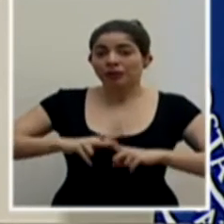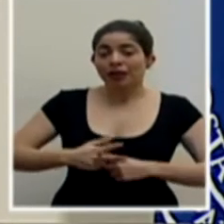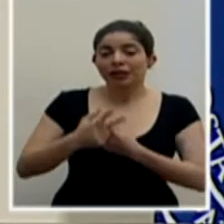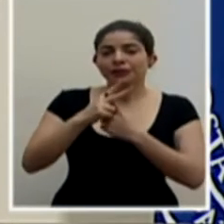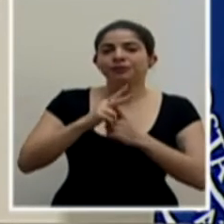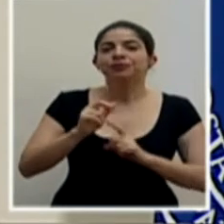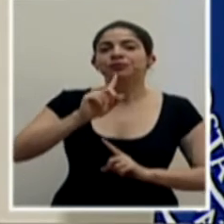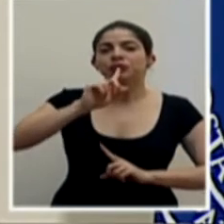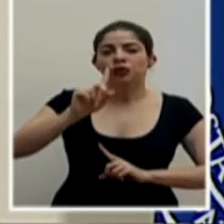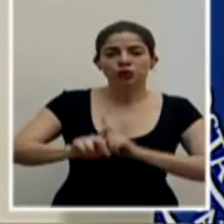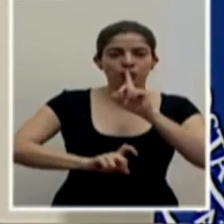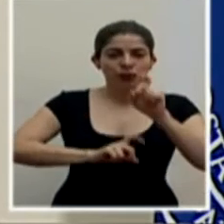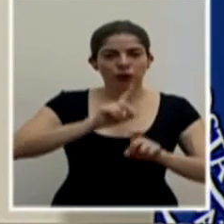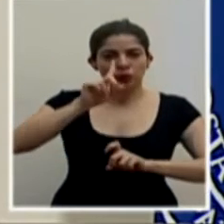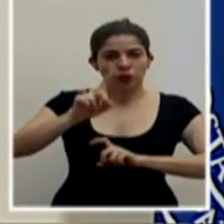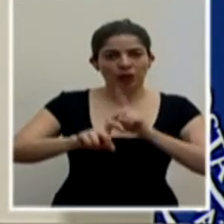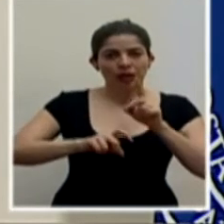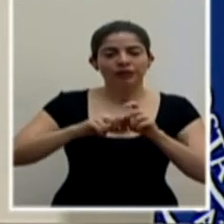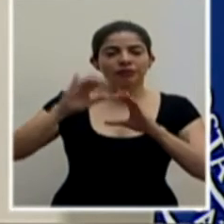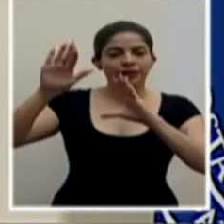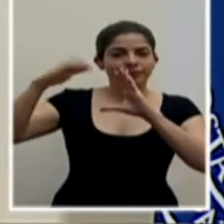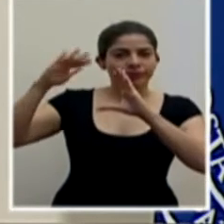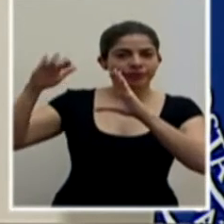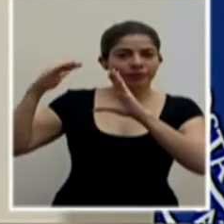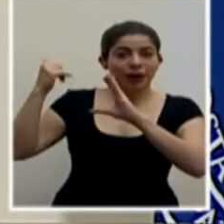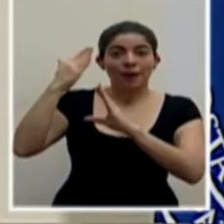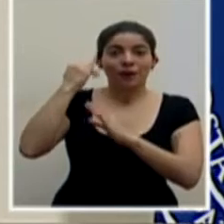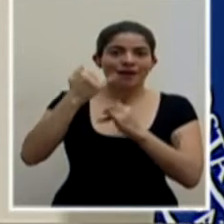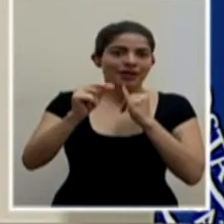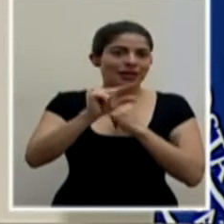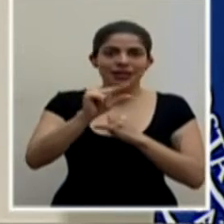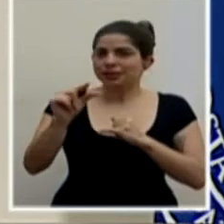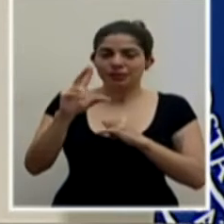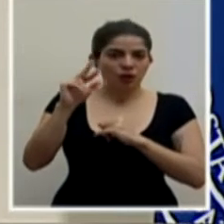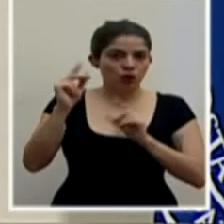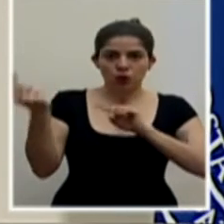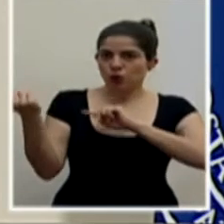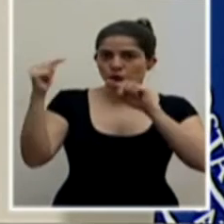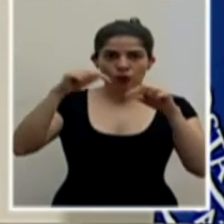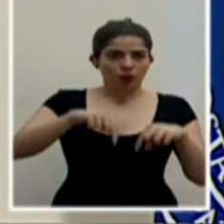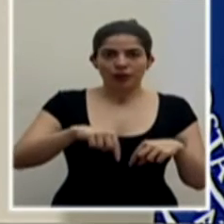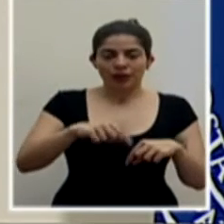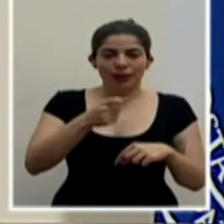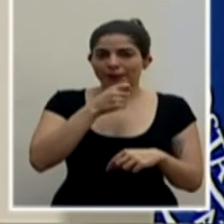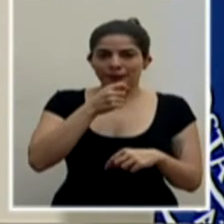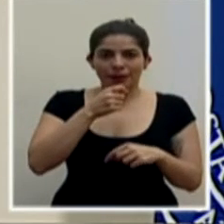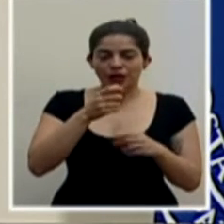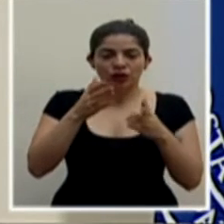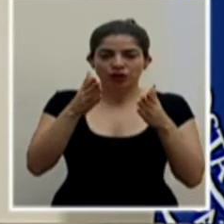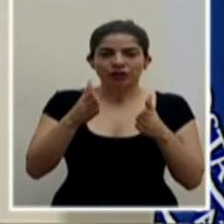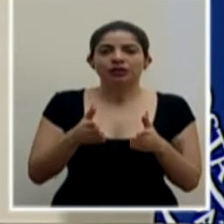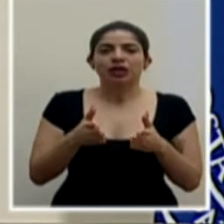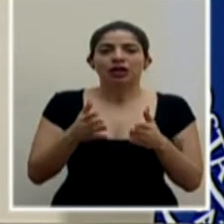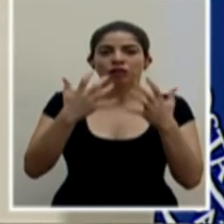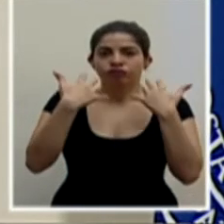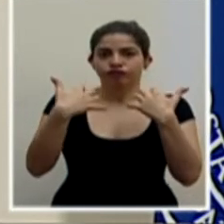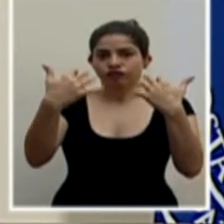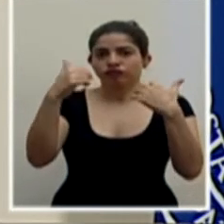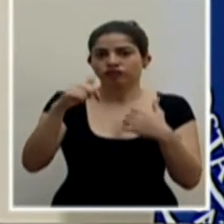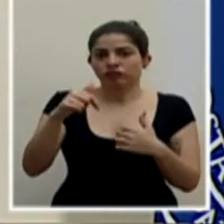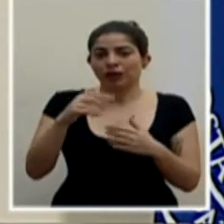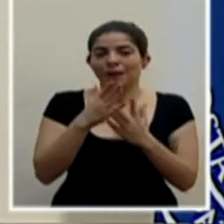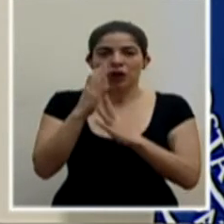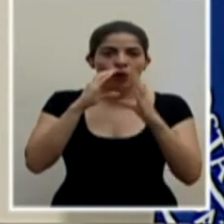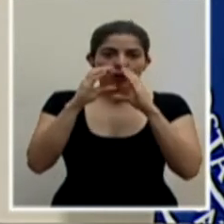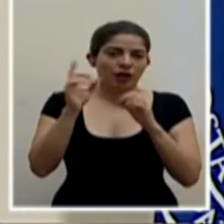el periodo de consultas vía remota, ya que los fines de semana no contamos con la participación presencial de colegas de medios